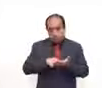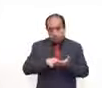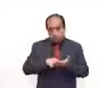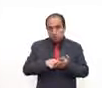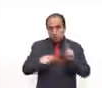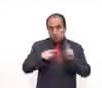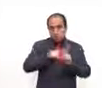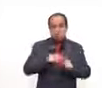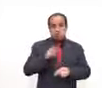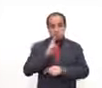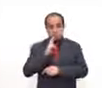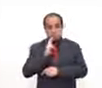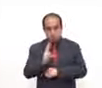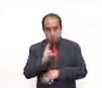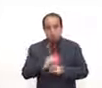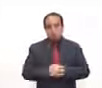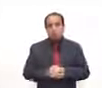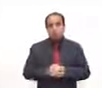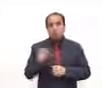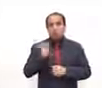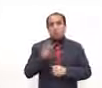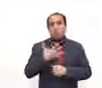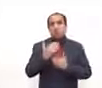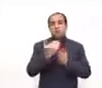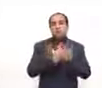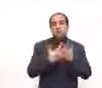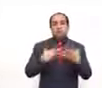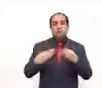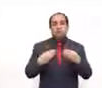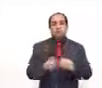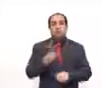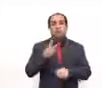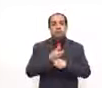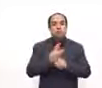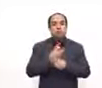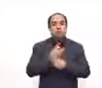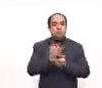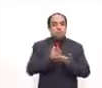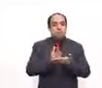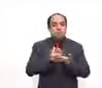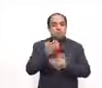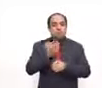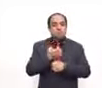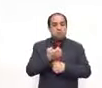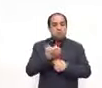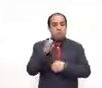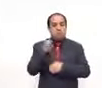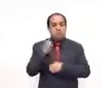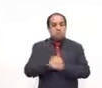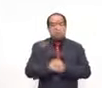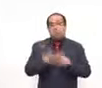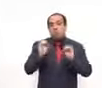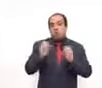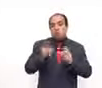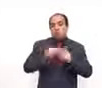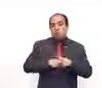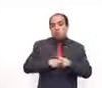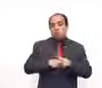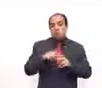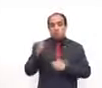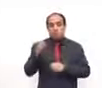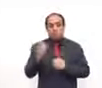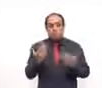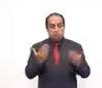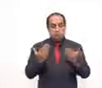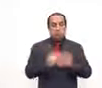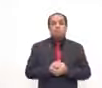de tal vez una reducción de los contagios ya en esta segunda mitad de enero y iniciando desde el principio de enero. Siguiente. La